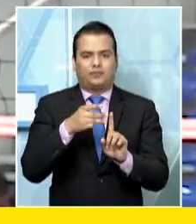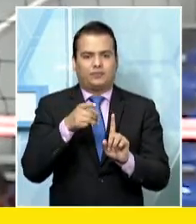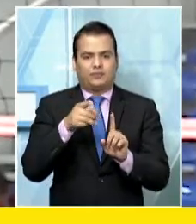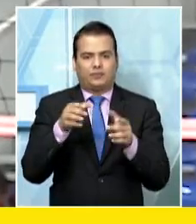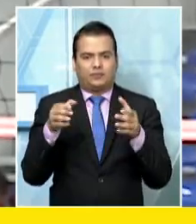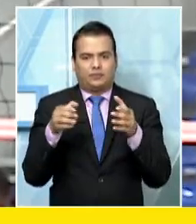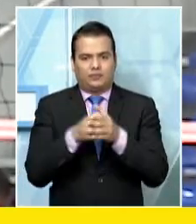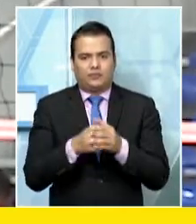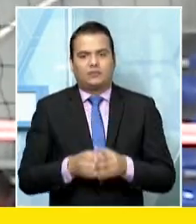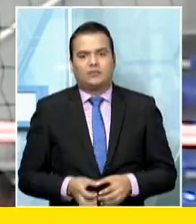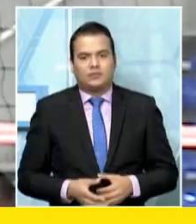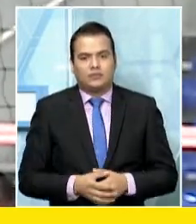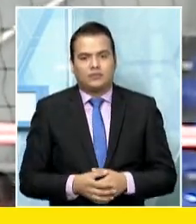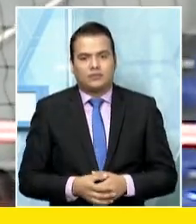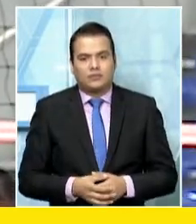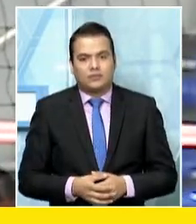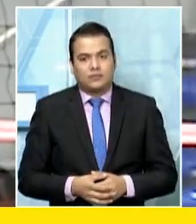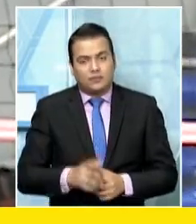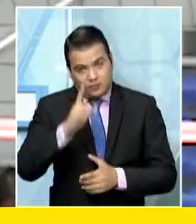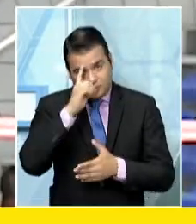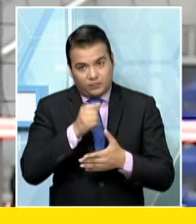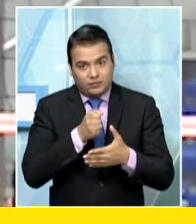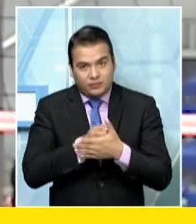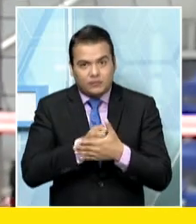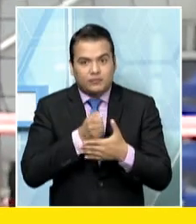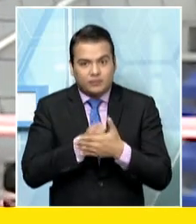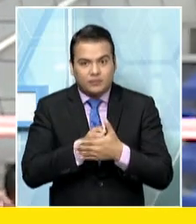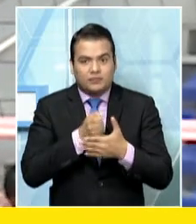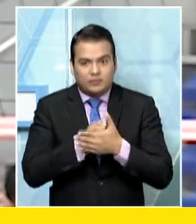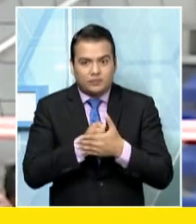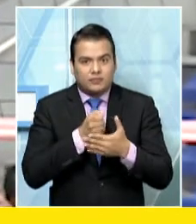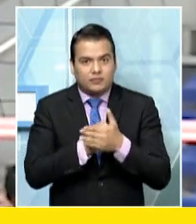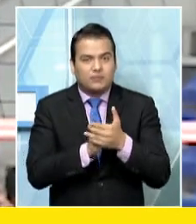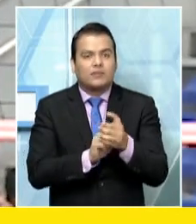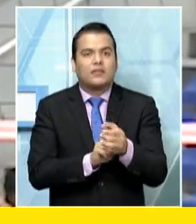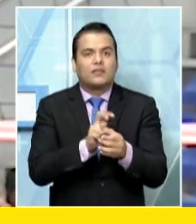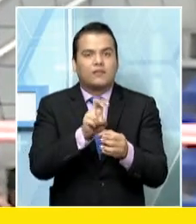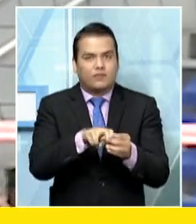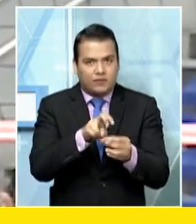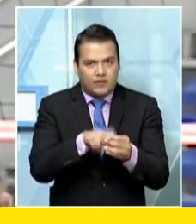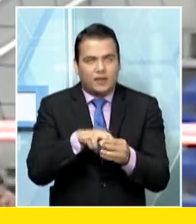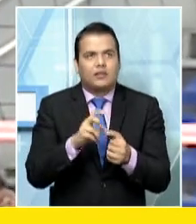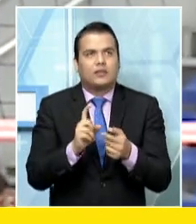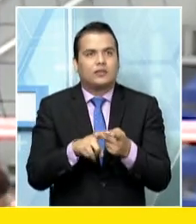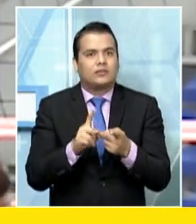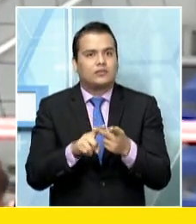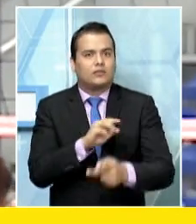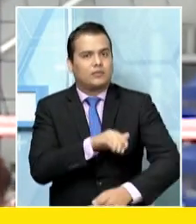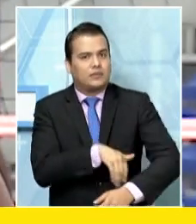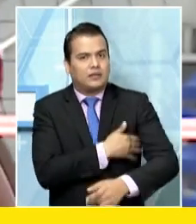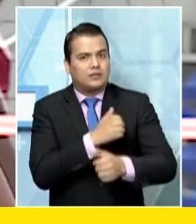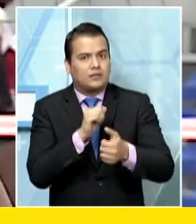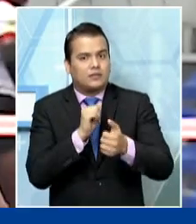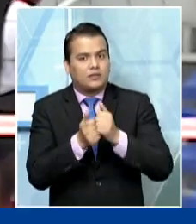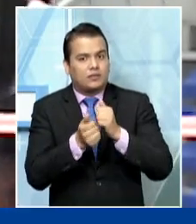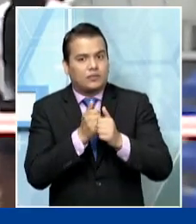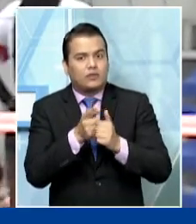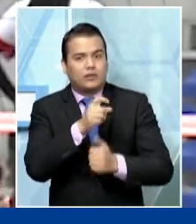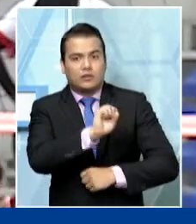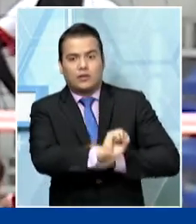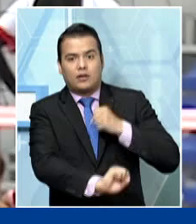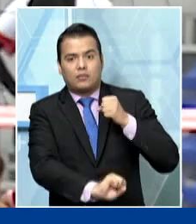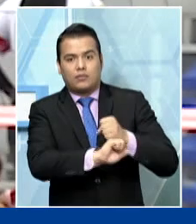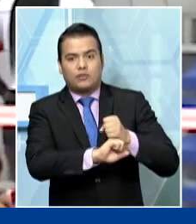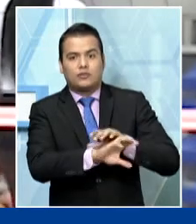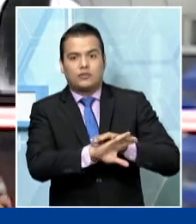hemos trabajado años por esto, pidiendo a la federación, al ministerio que tanto nos ha ayudado para